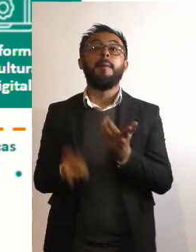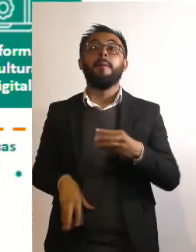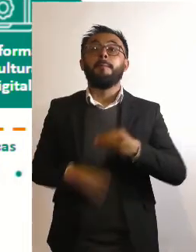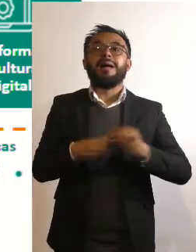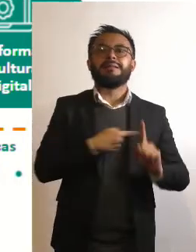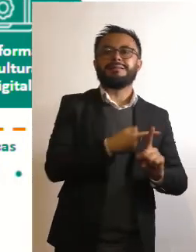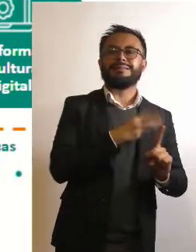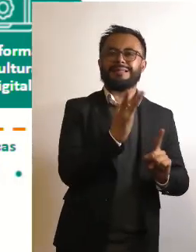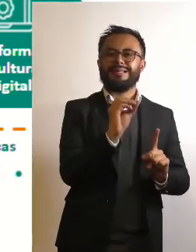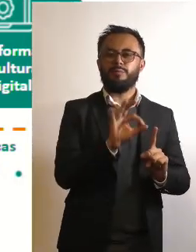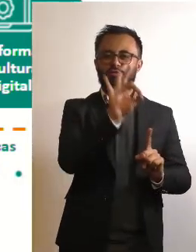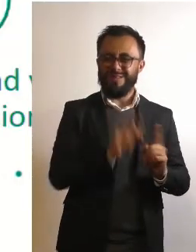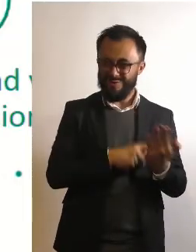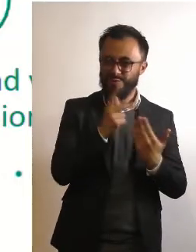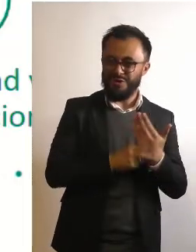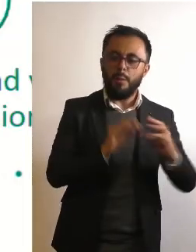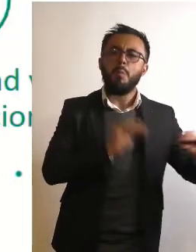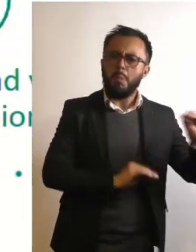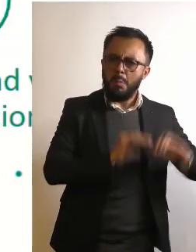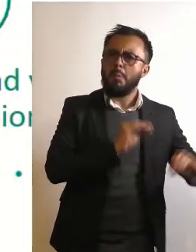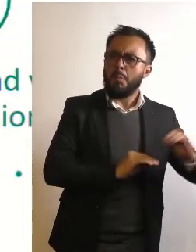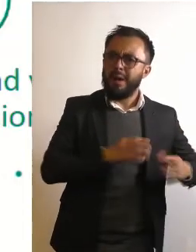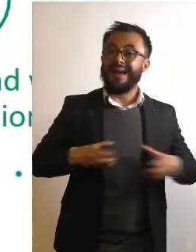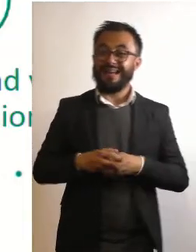equipo de trabajo.